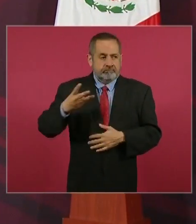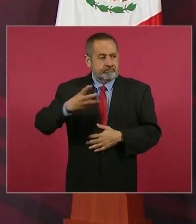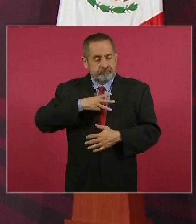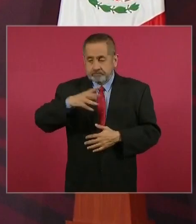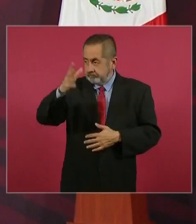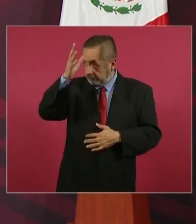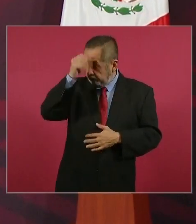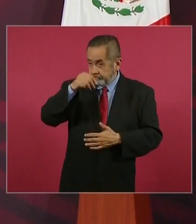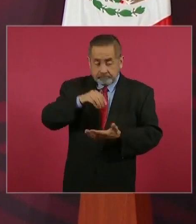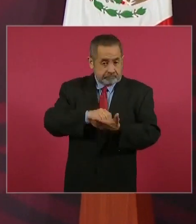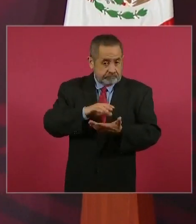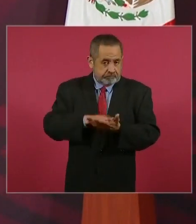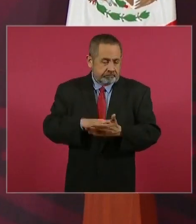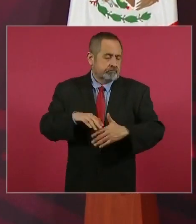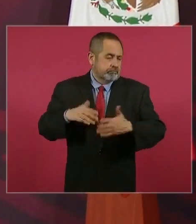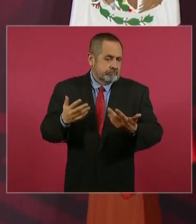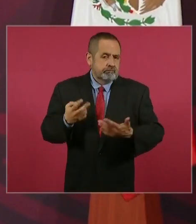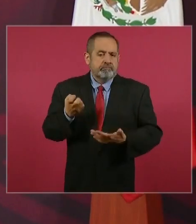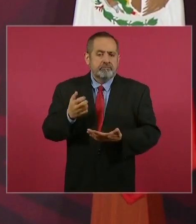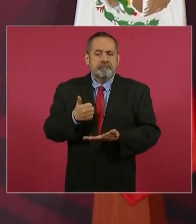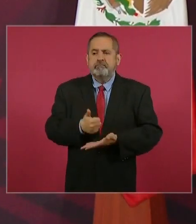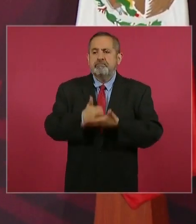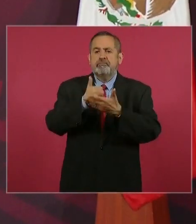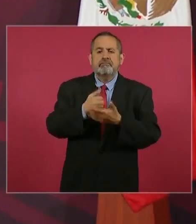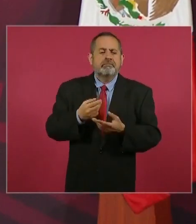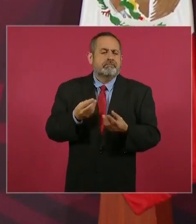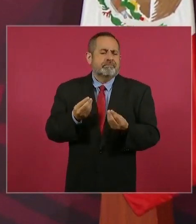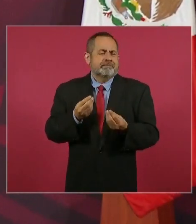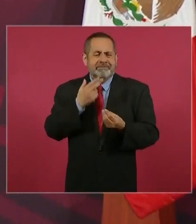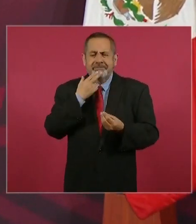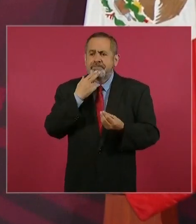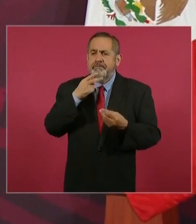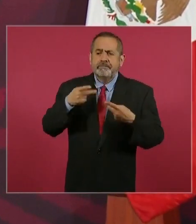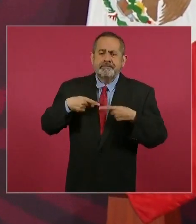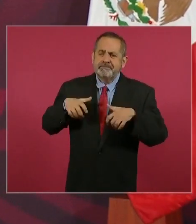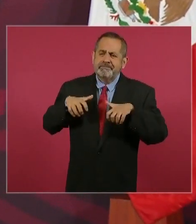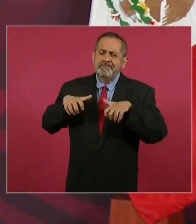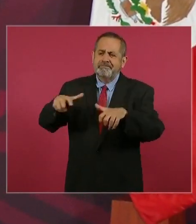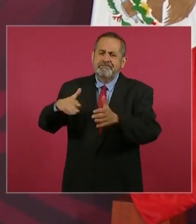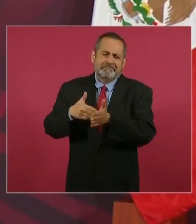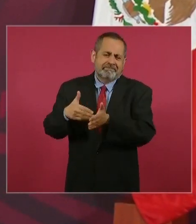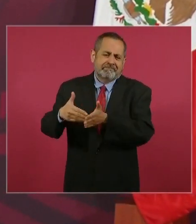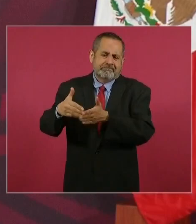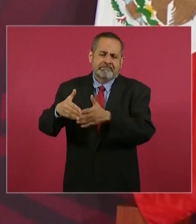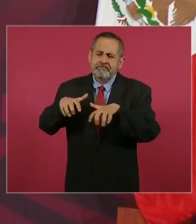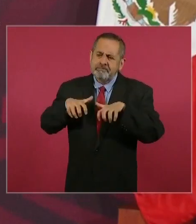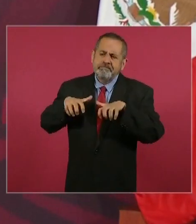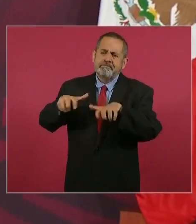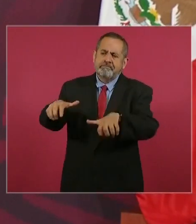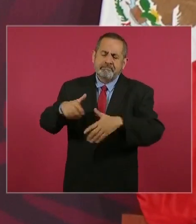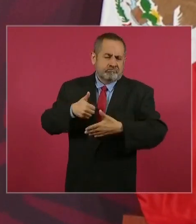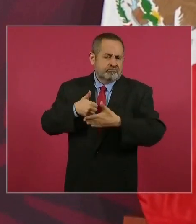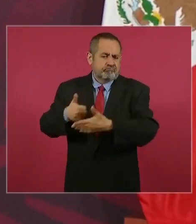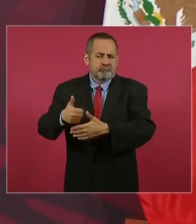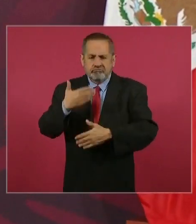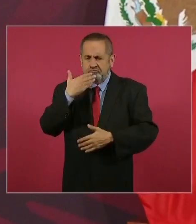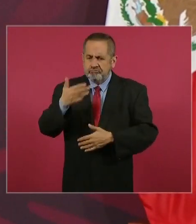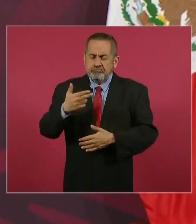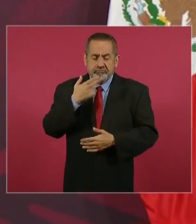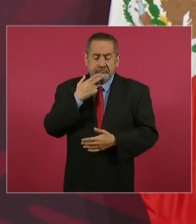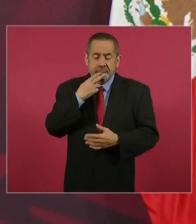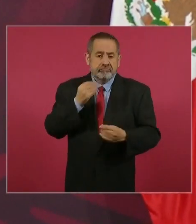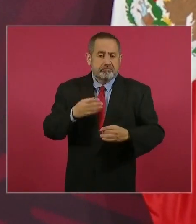ayudar mucho a millones de trabajadores Es una muy